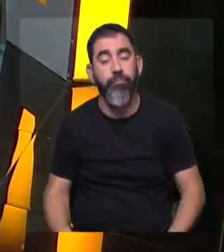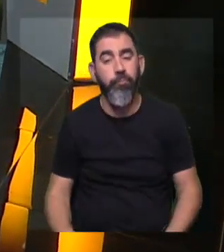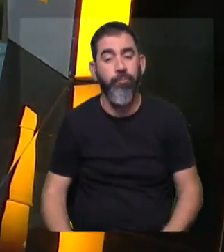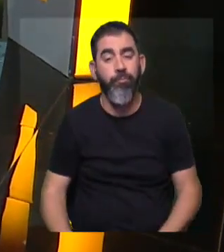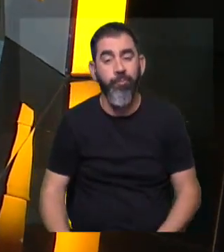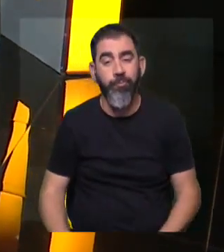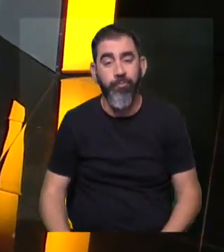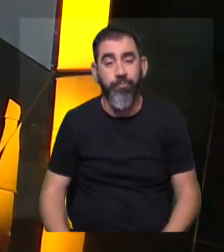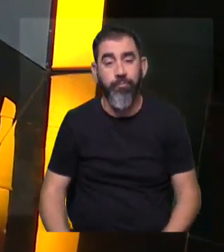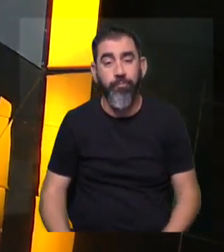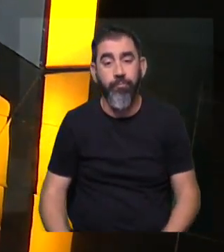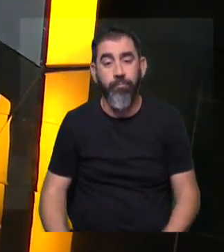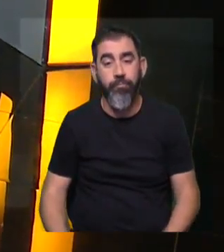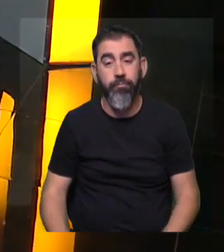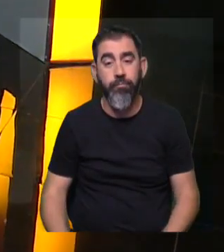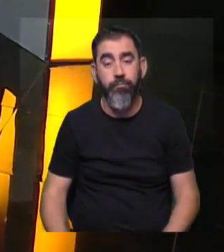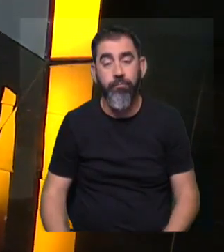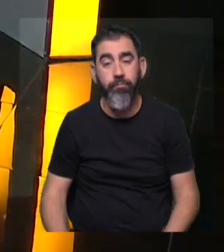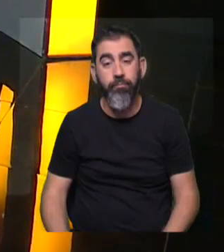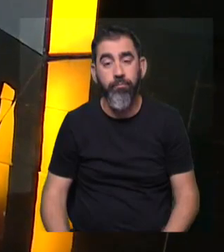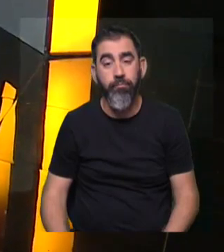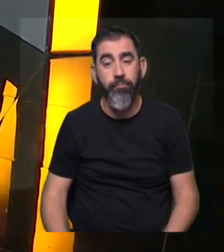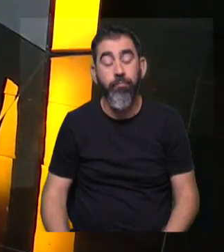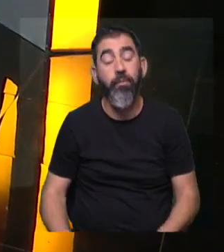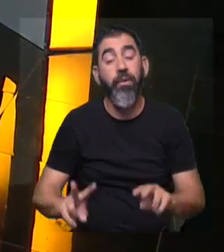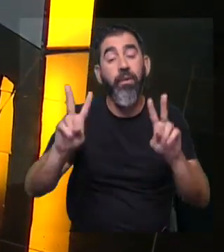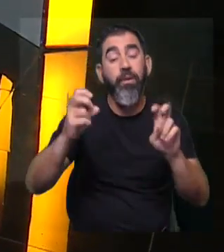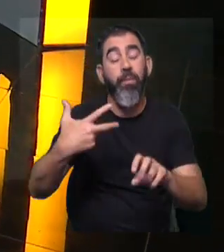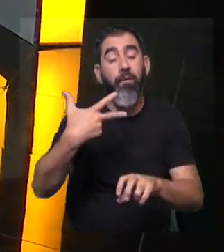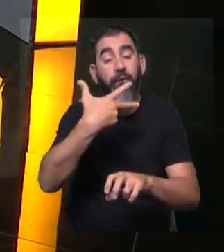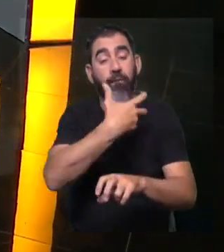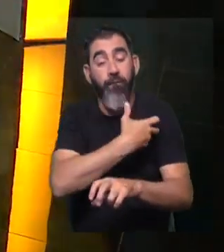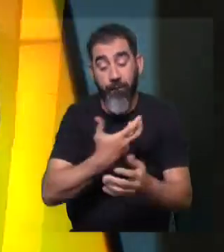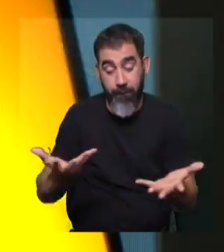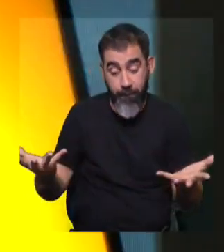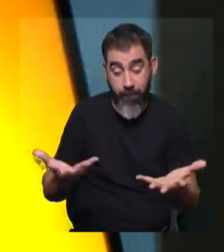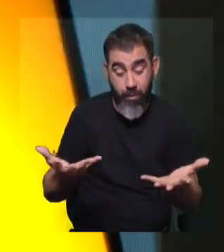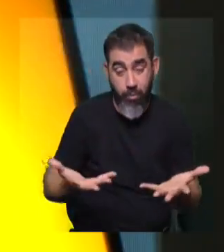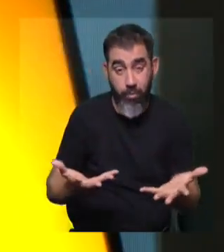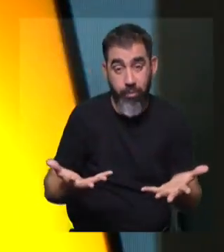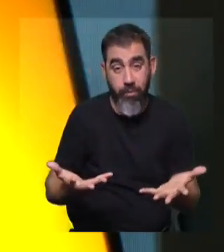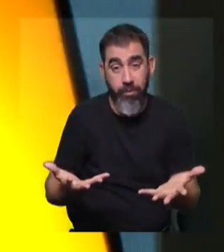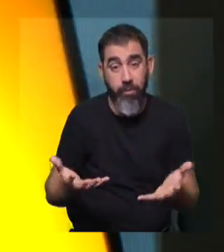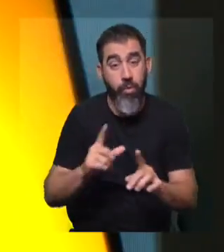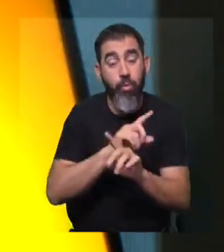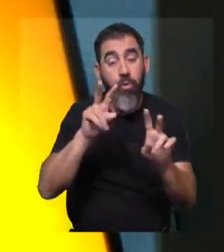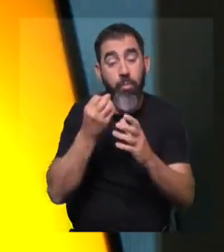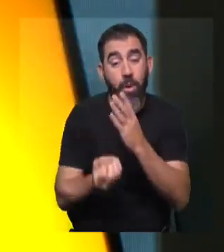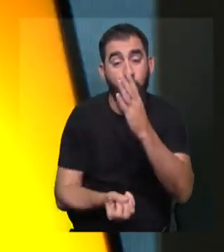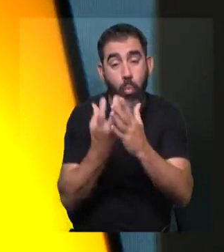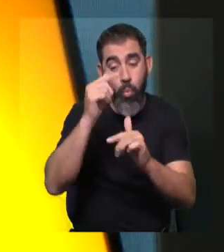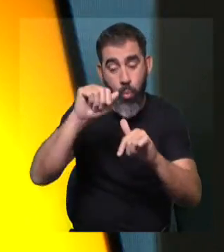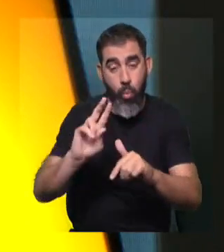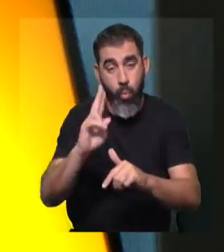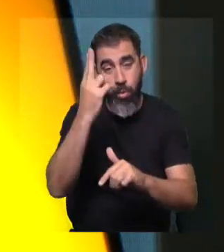salió. El tema de mirar las vacunas de cerca, en realidad, no es, primero que no es un tema nuevo en Uruguay, No,